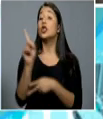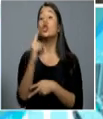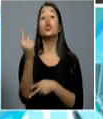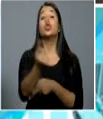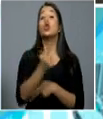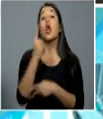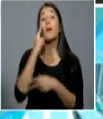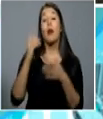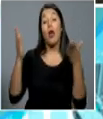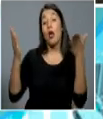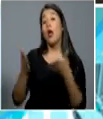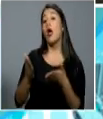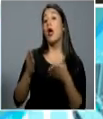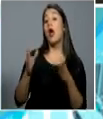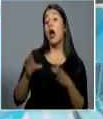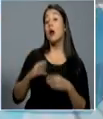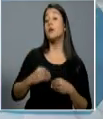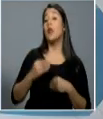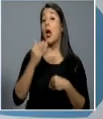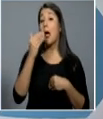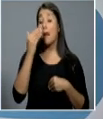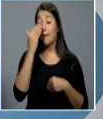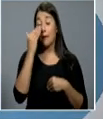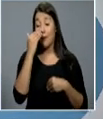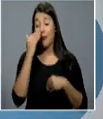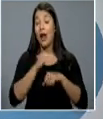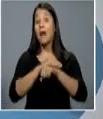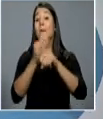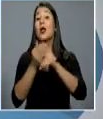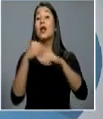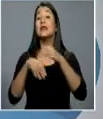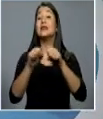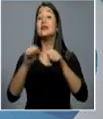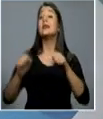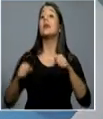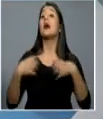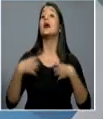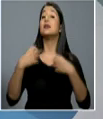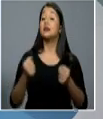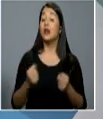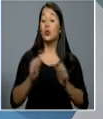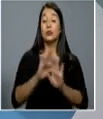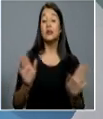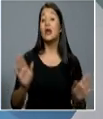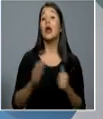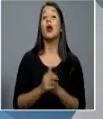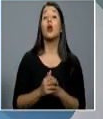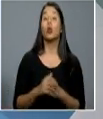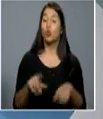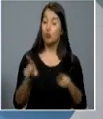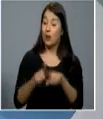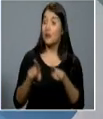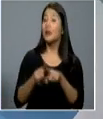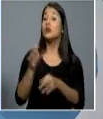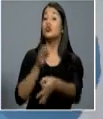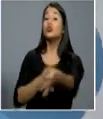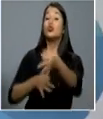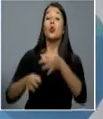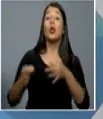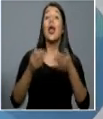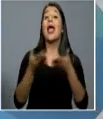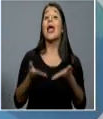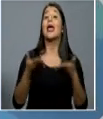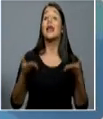las madres embarazadas ya en el sistema de salud, pero también constituir equipos que puedan hacer